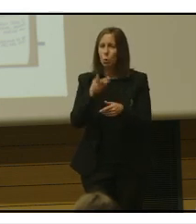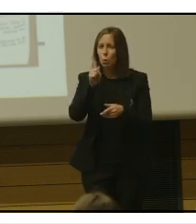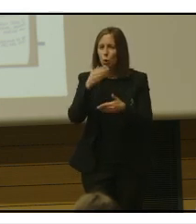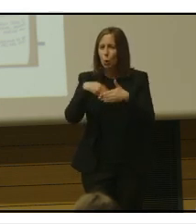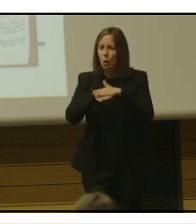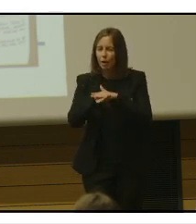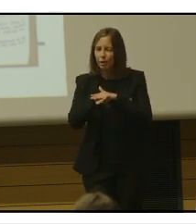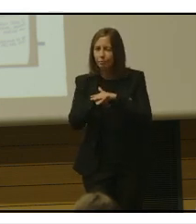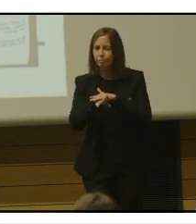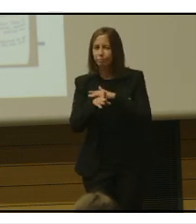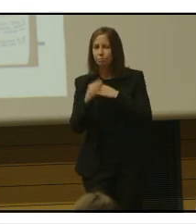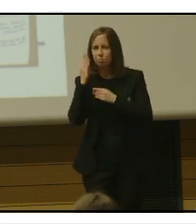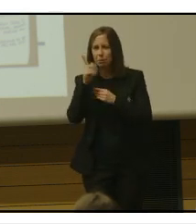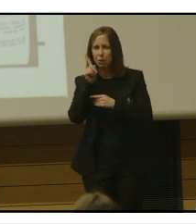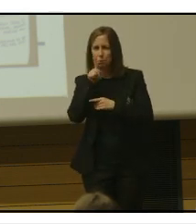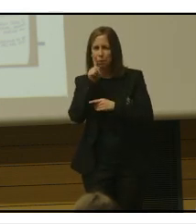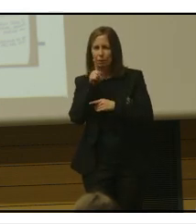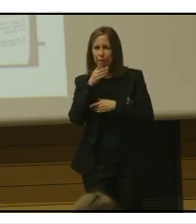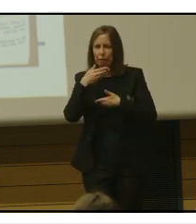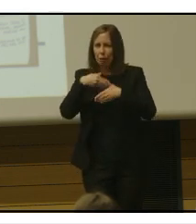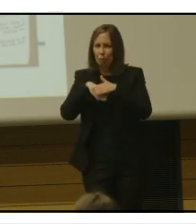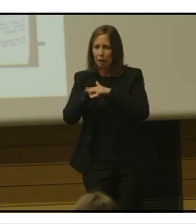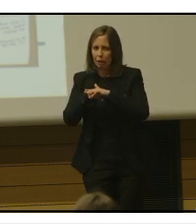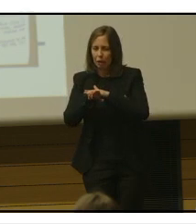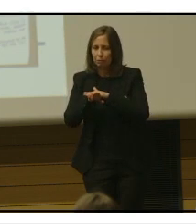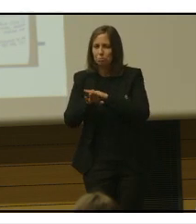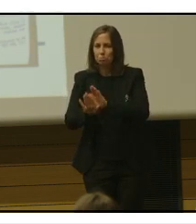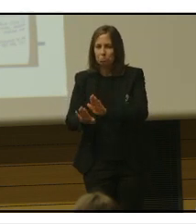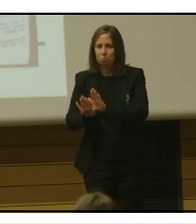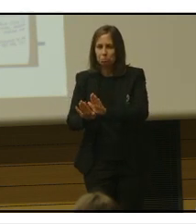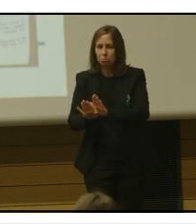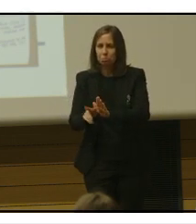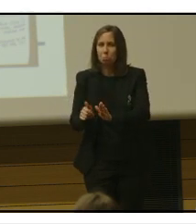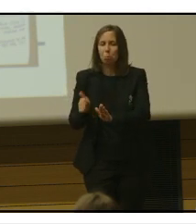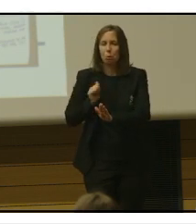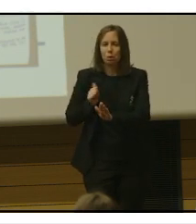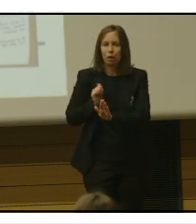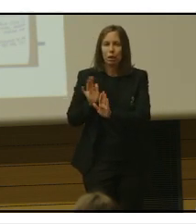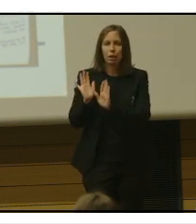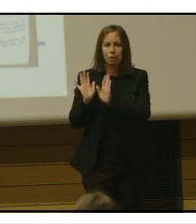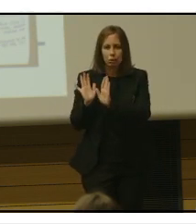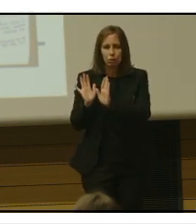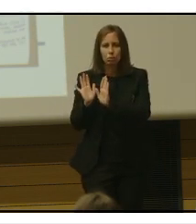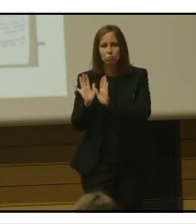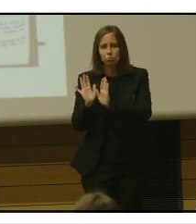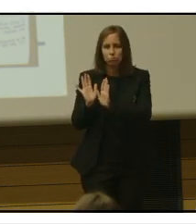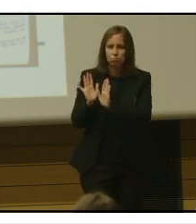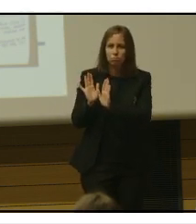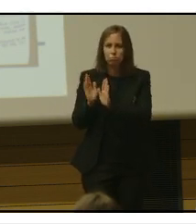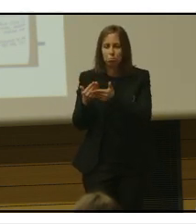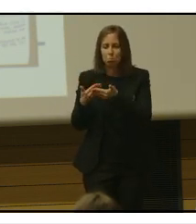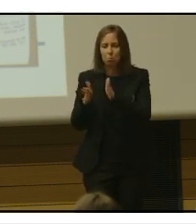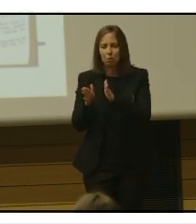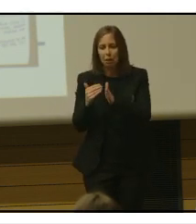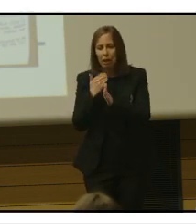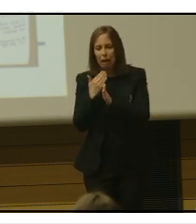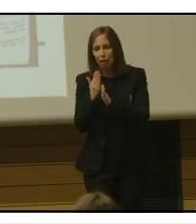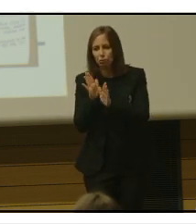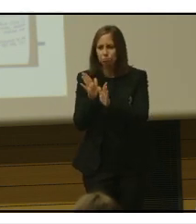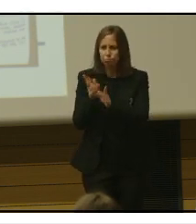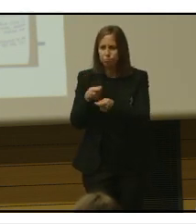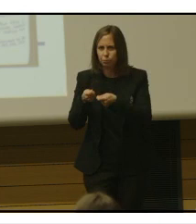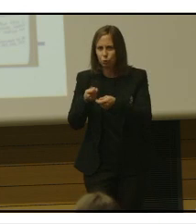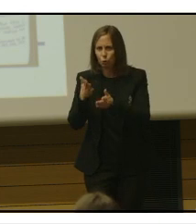cierto y por lo tanto voy a dejarlo aquí guardado y lo vamos a dejar ahí. No vaya a ser que, bueno, pues abramos una espita que luego no sepamos